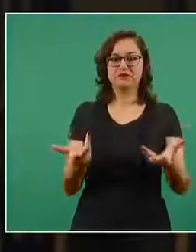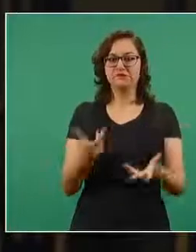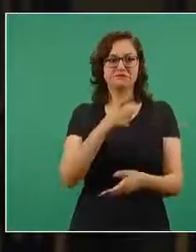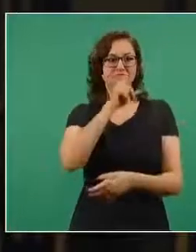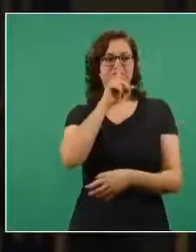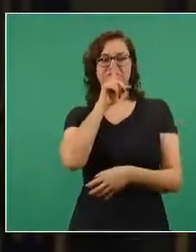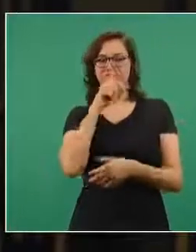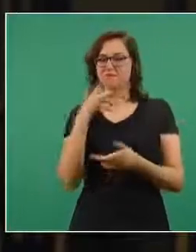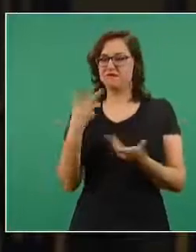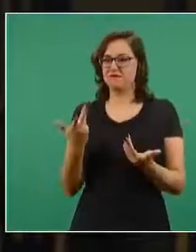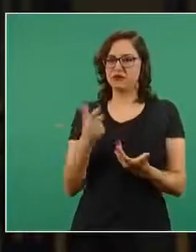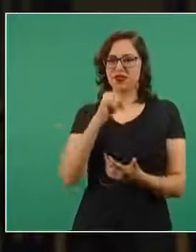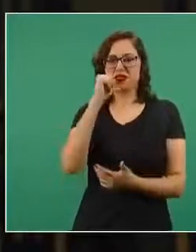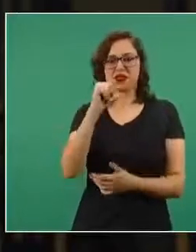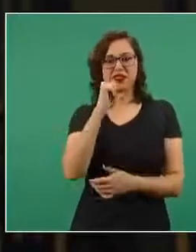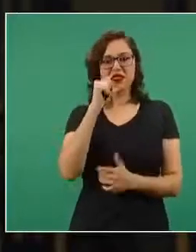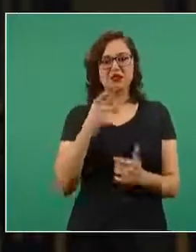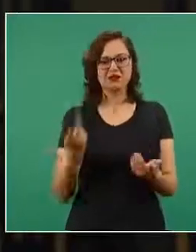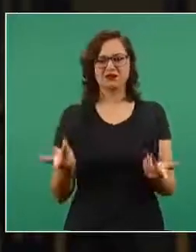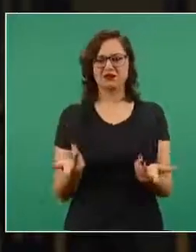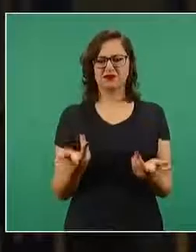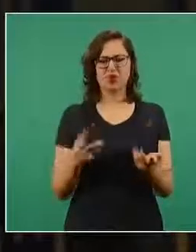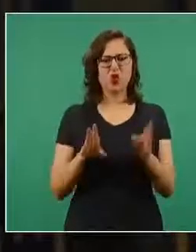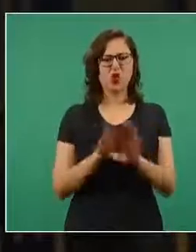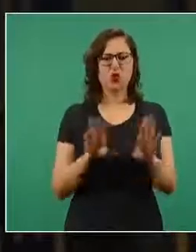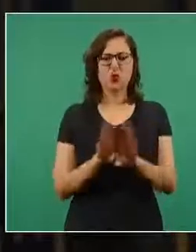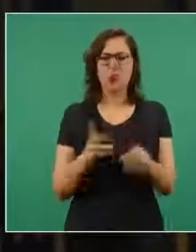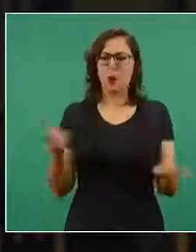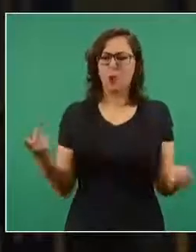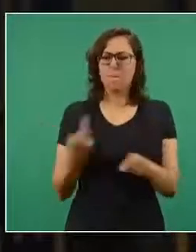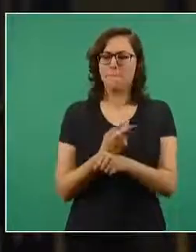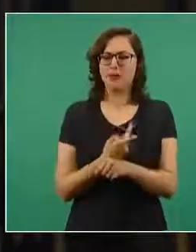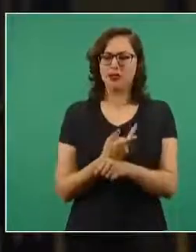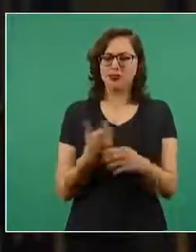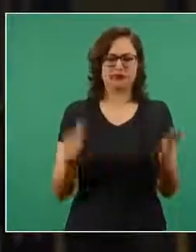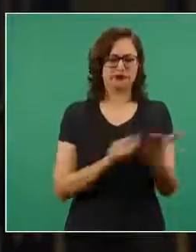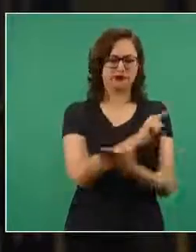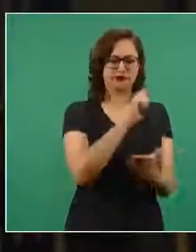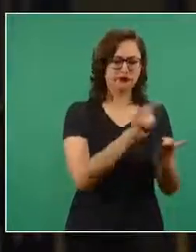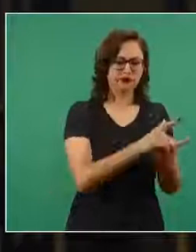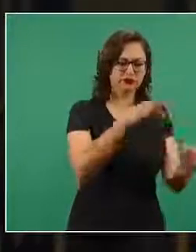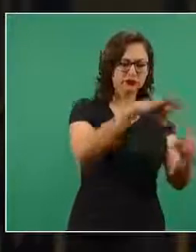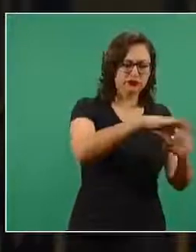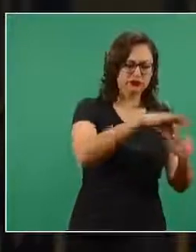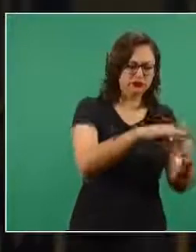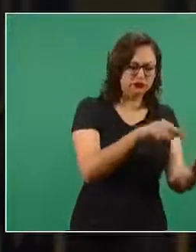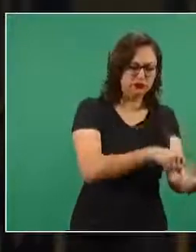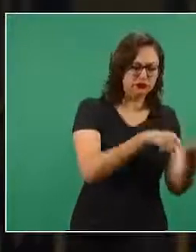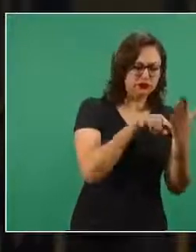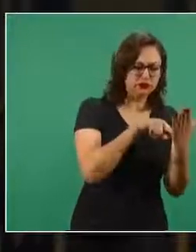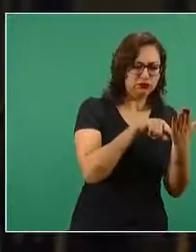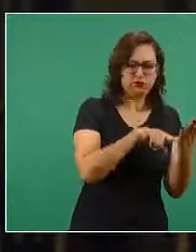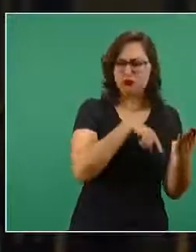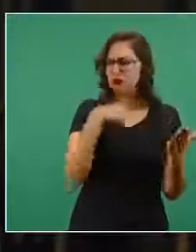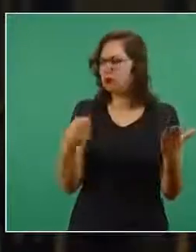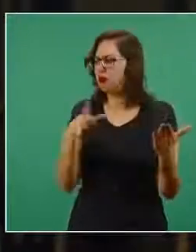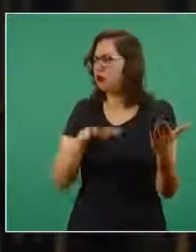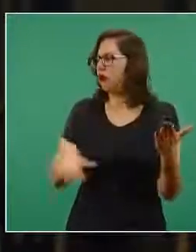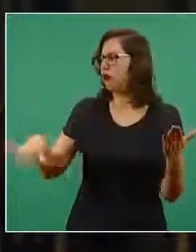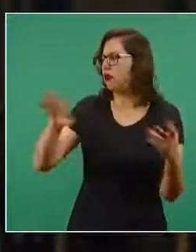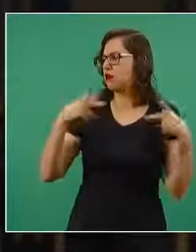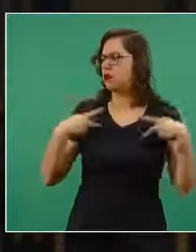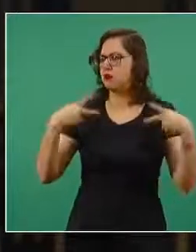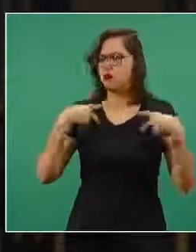ser considerado por el gobierno o sea, con base en la ley electoral, como una manera de coartar la libertad de expresión de las y